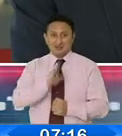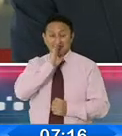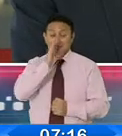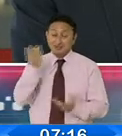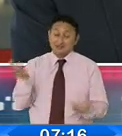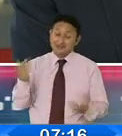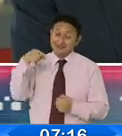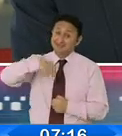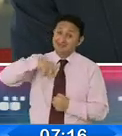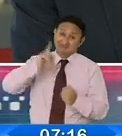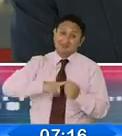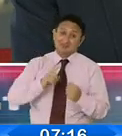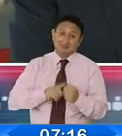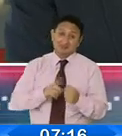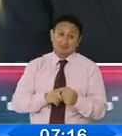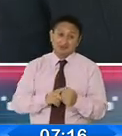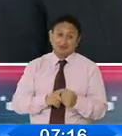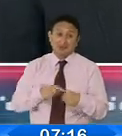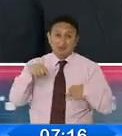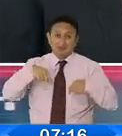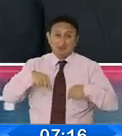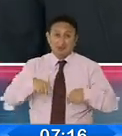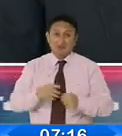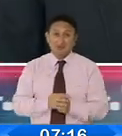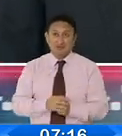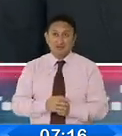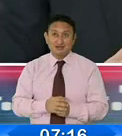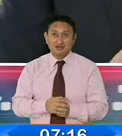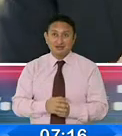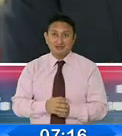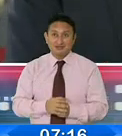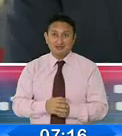Quito, este tipo de incidentes